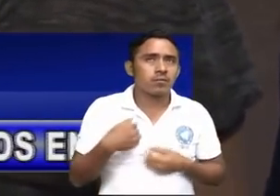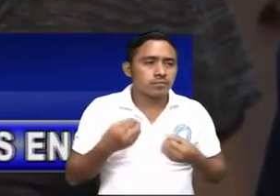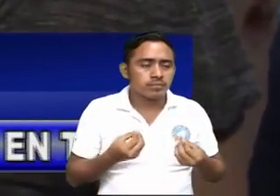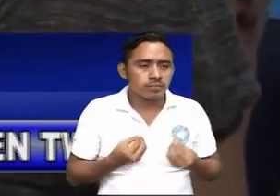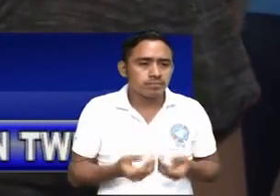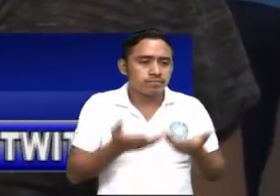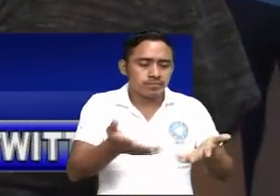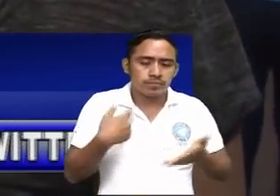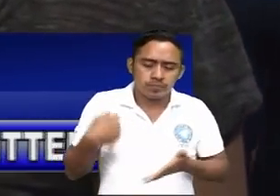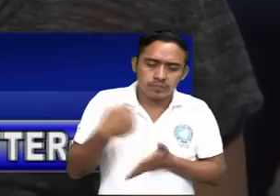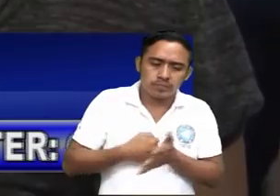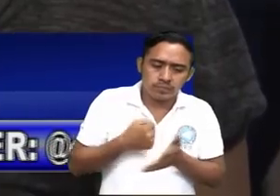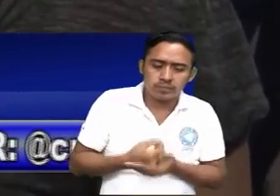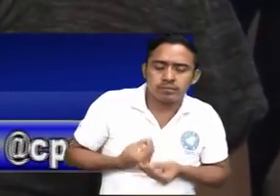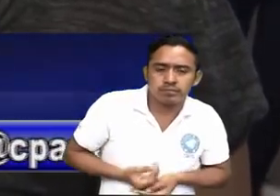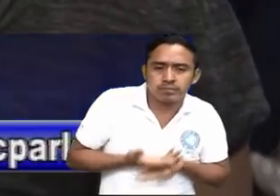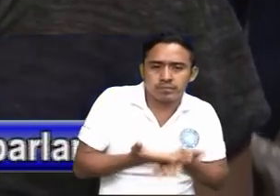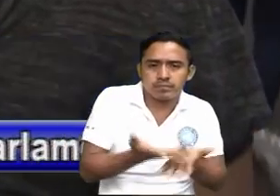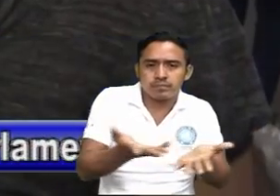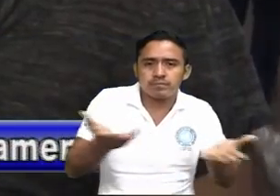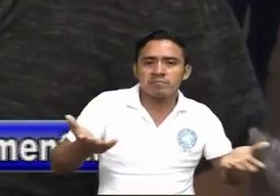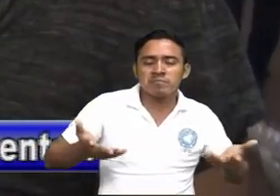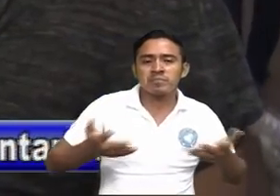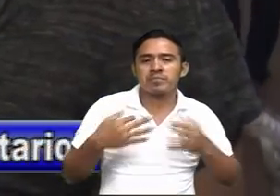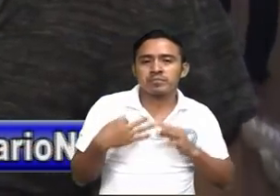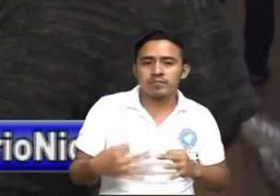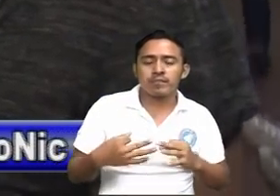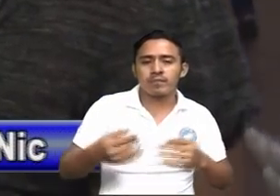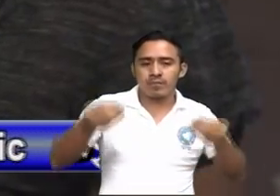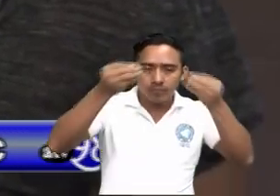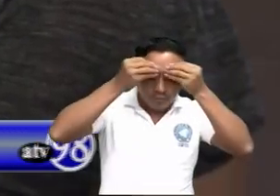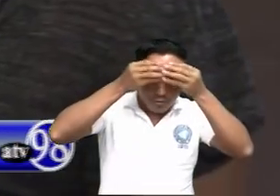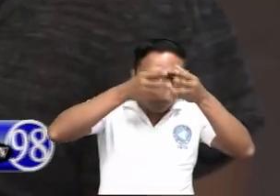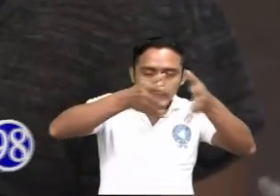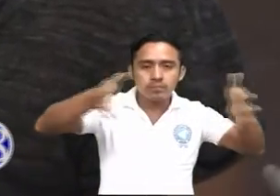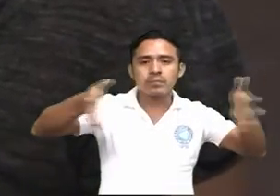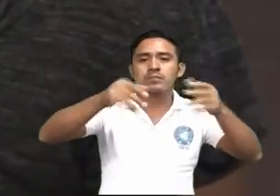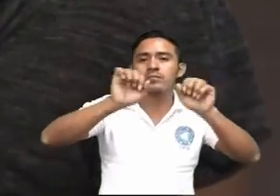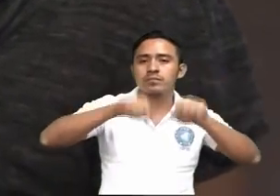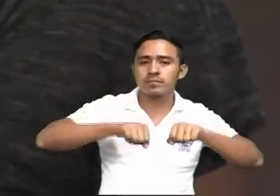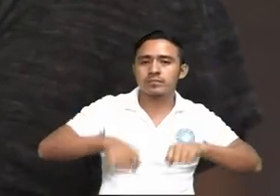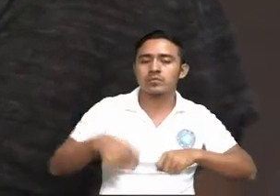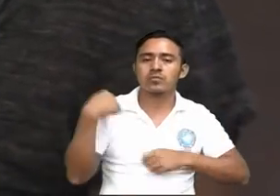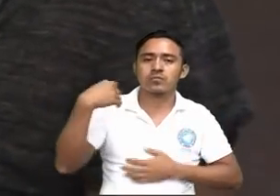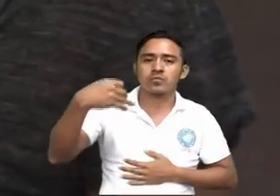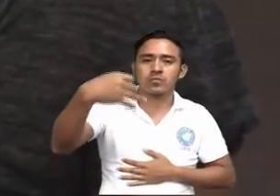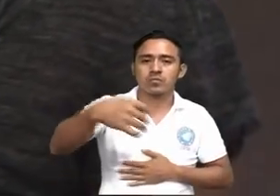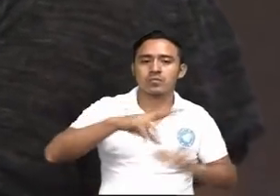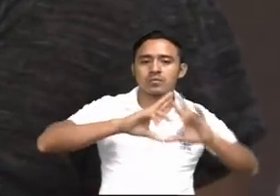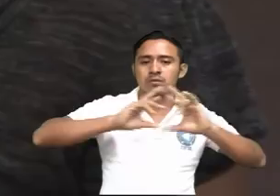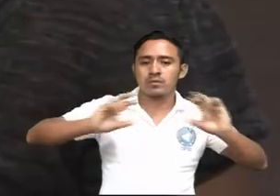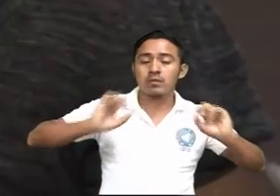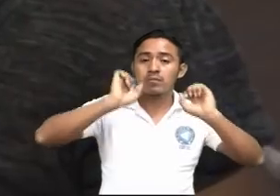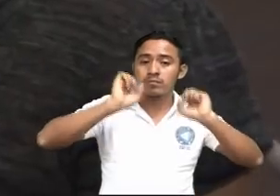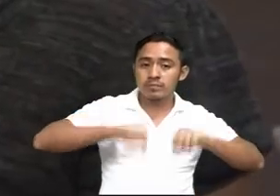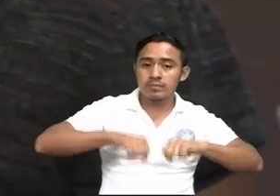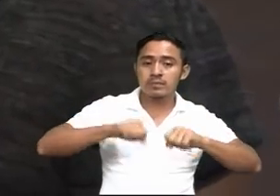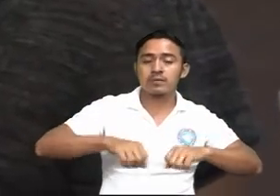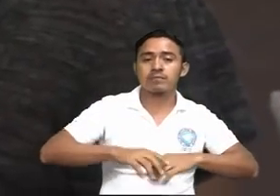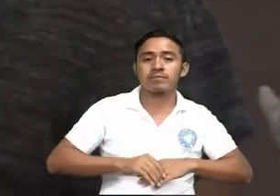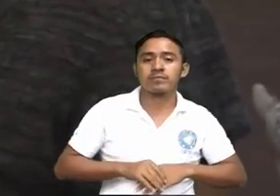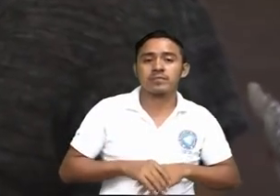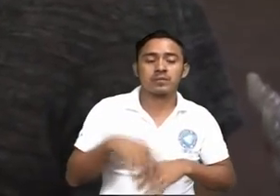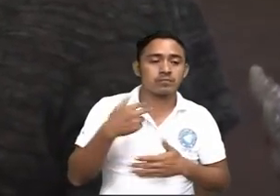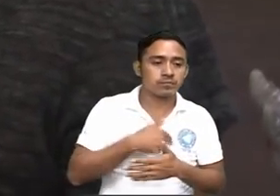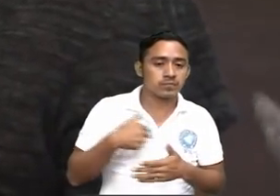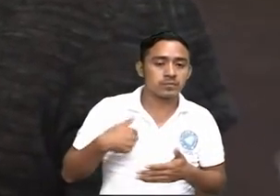mejor esfuerzo, que les transmitamos conocimiento para que ellos son el futuro de Nicaragua, para que ellos puedan